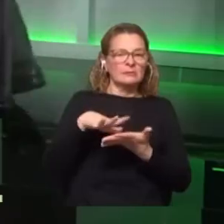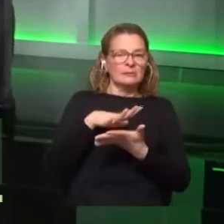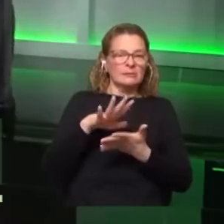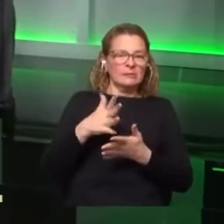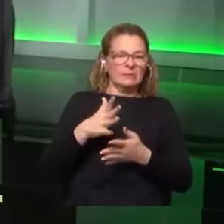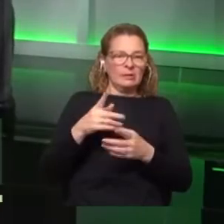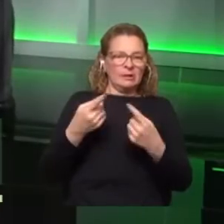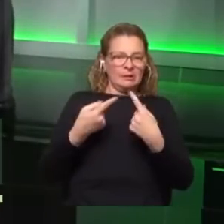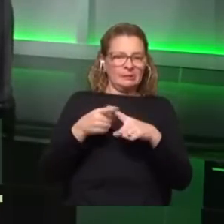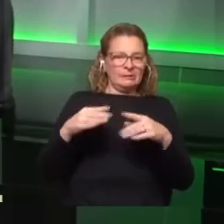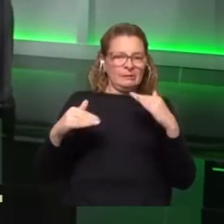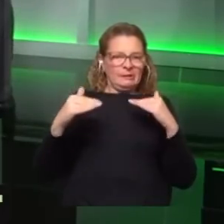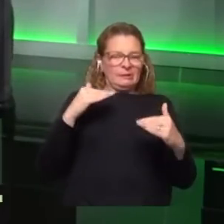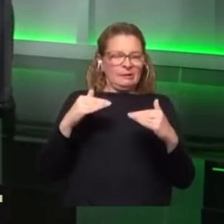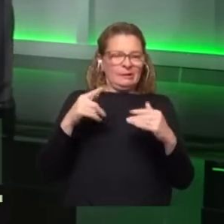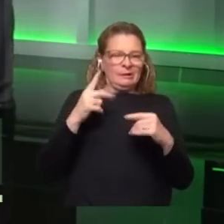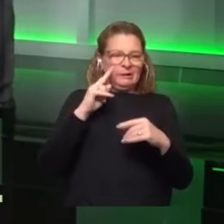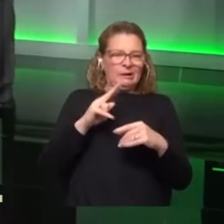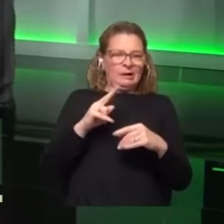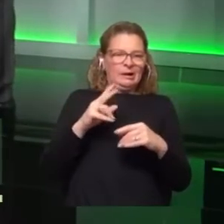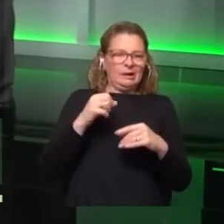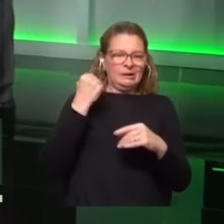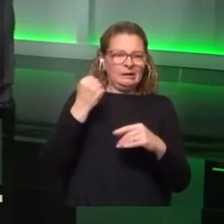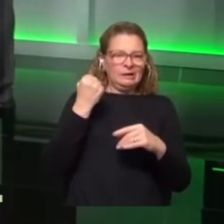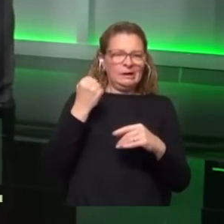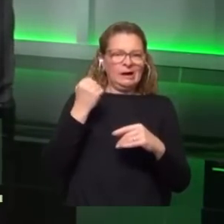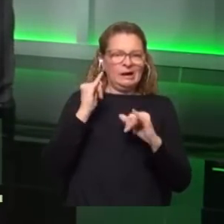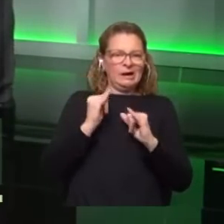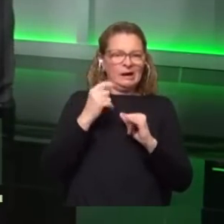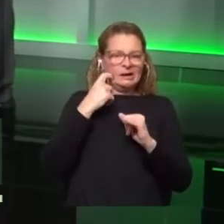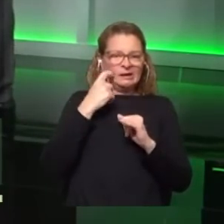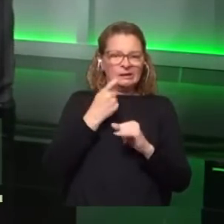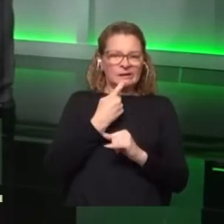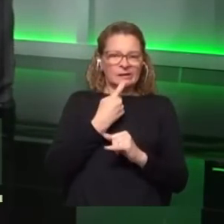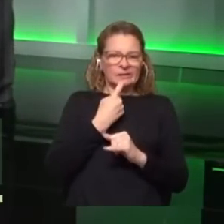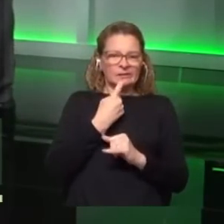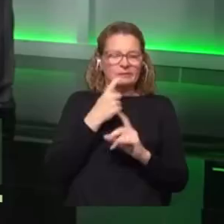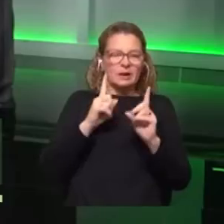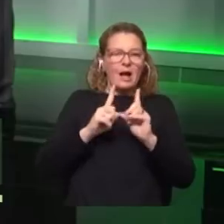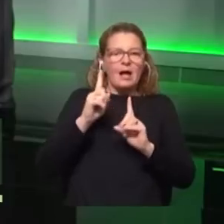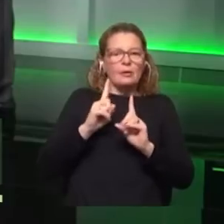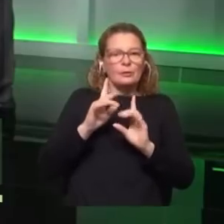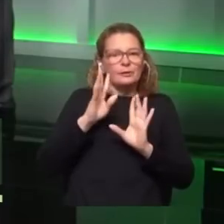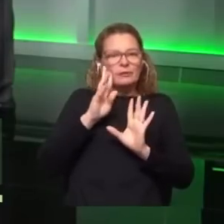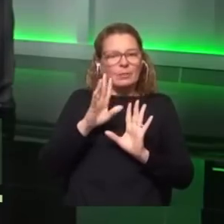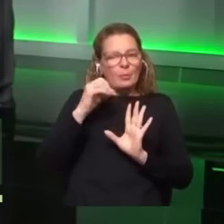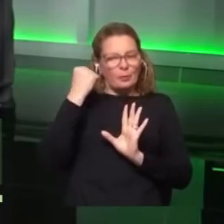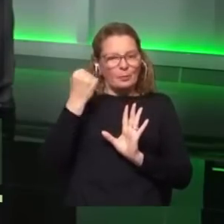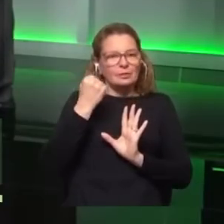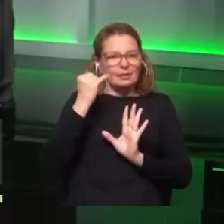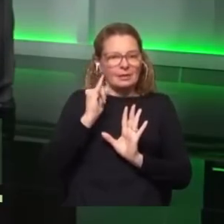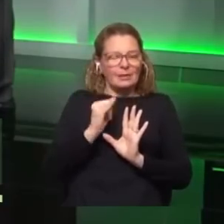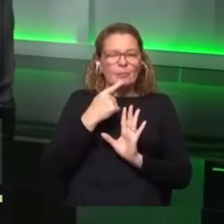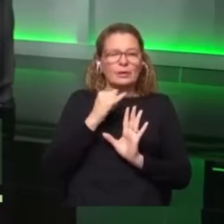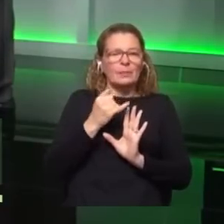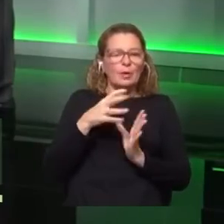dispara pero en particular lo que predominan son justamente números rojos con algunos guarismos bastante importantes en particular